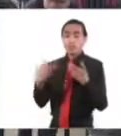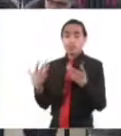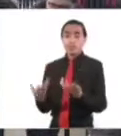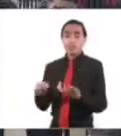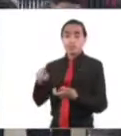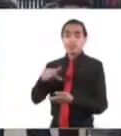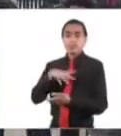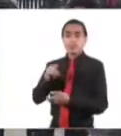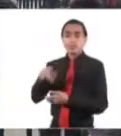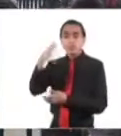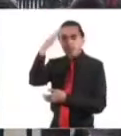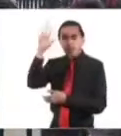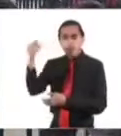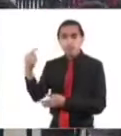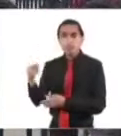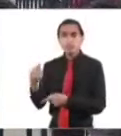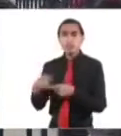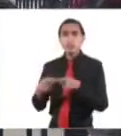¿Y quién es ese señor?